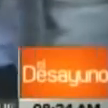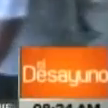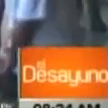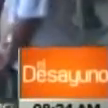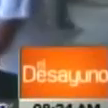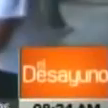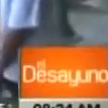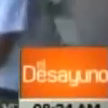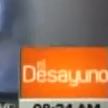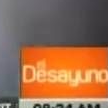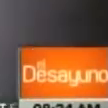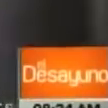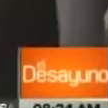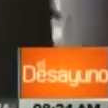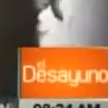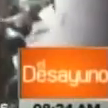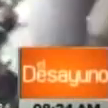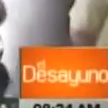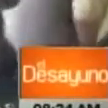temas.